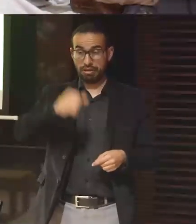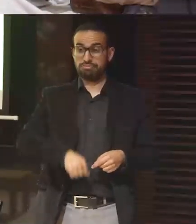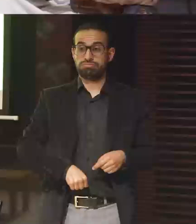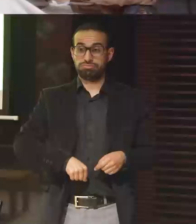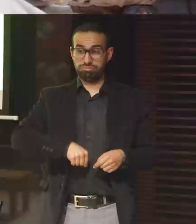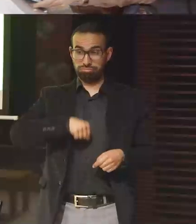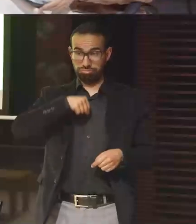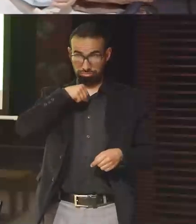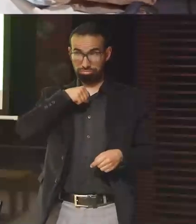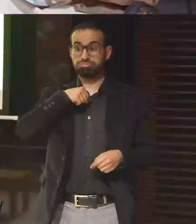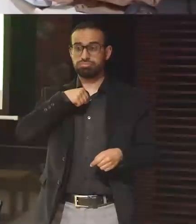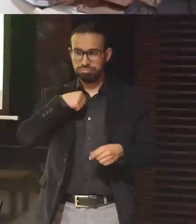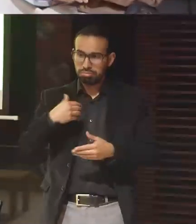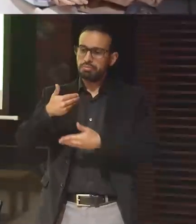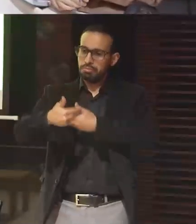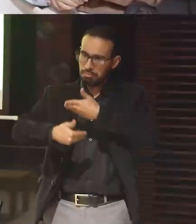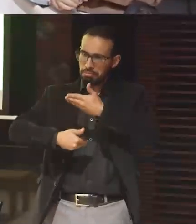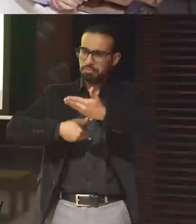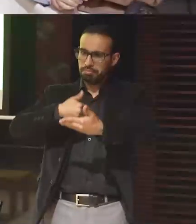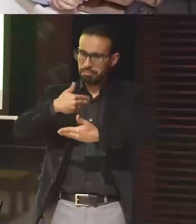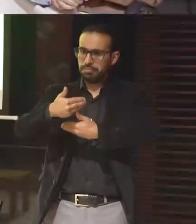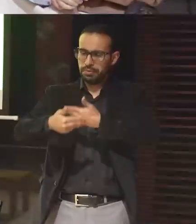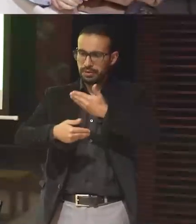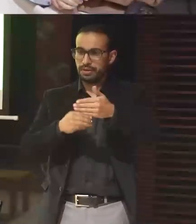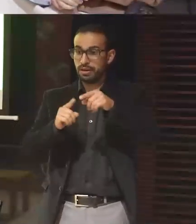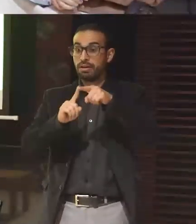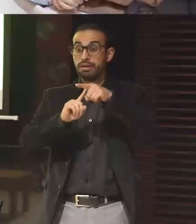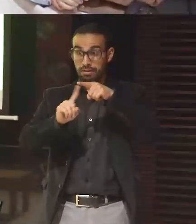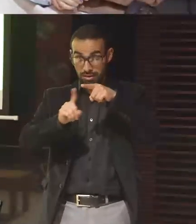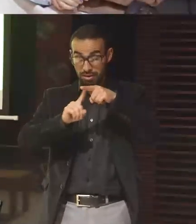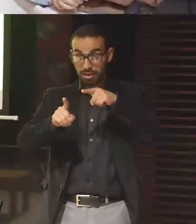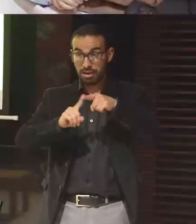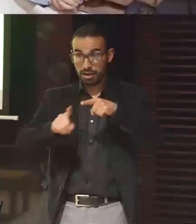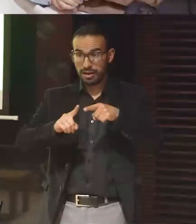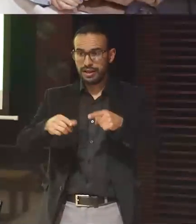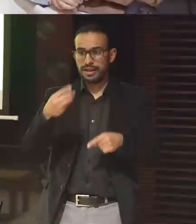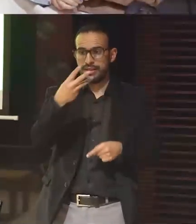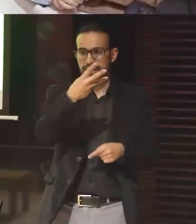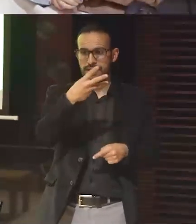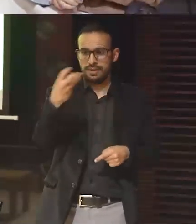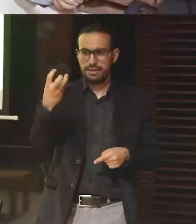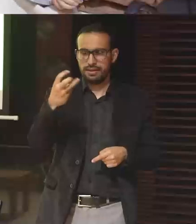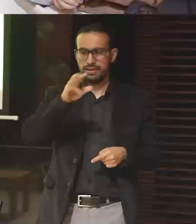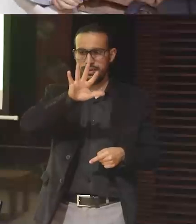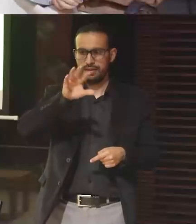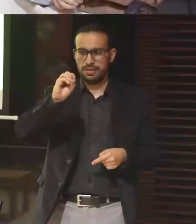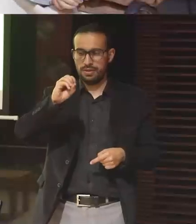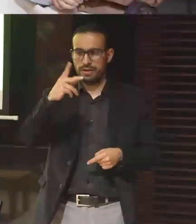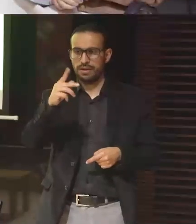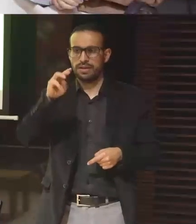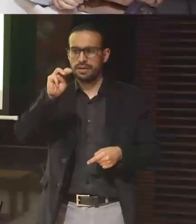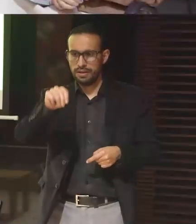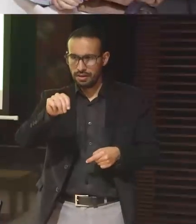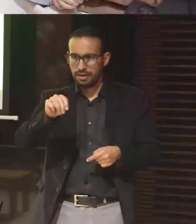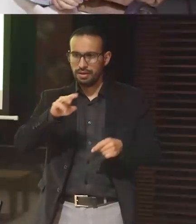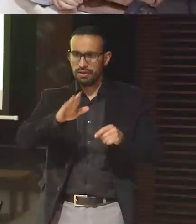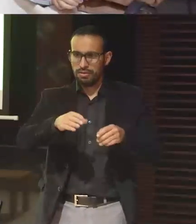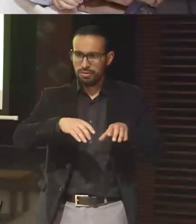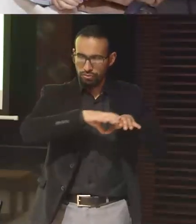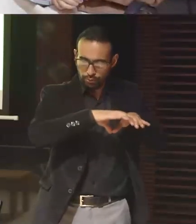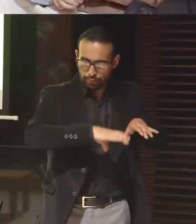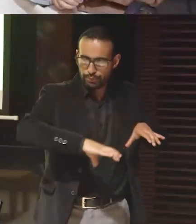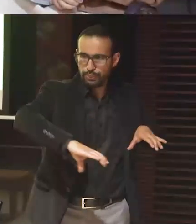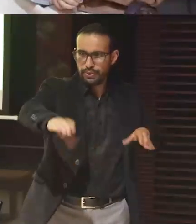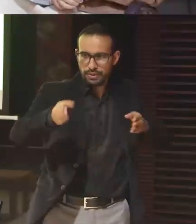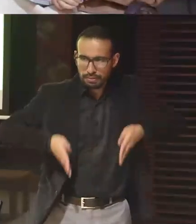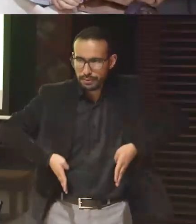tiempo Transmilenio hoy debería tener 350 kilómetros de carriles exclusivos y tiene